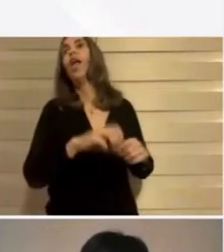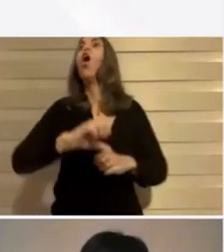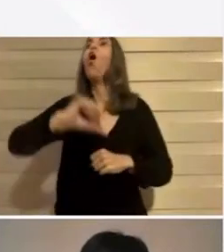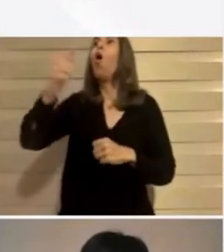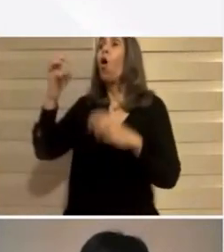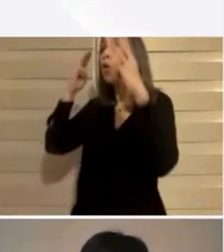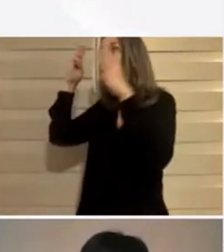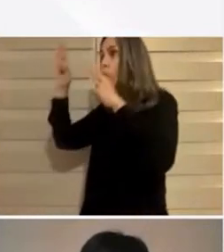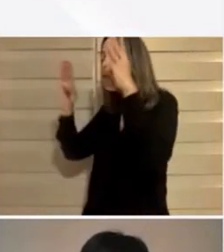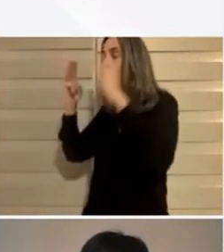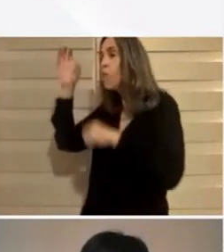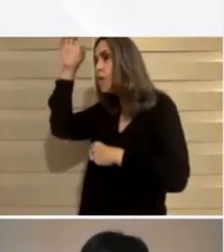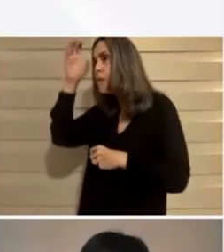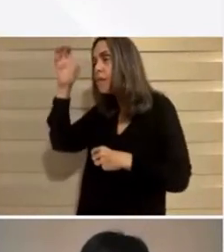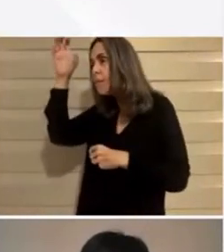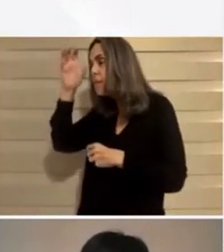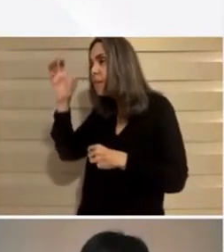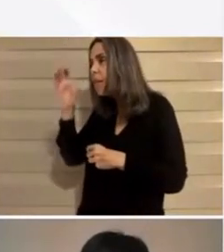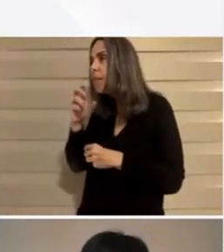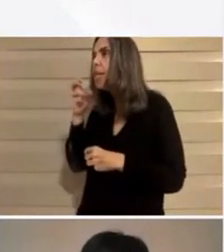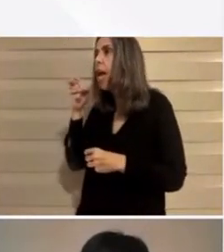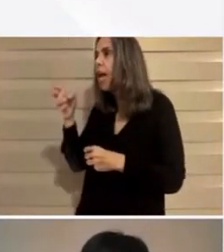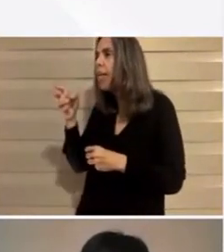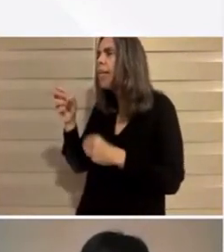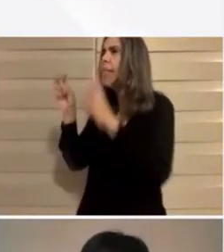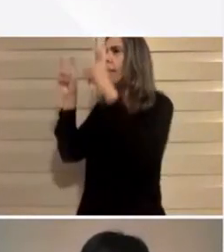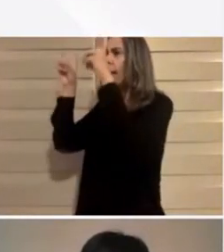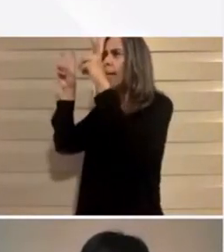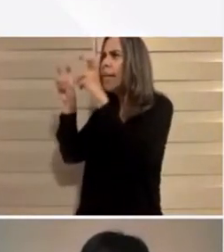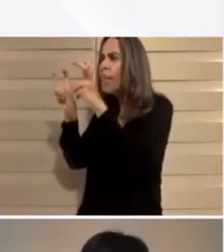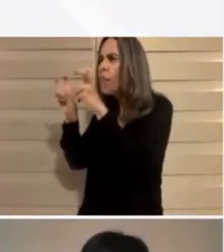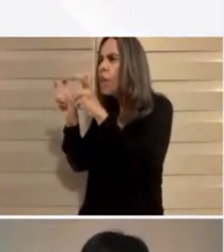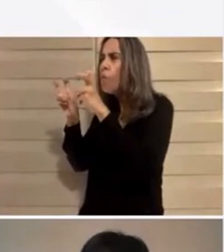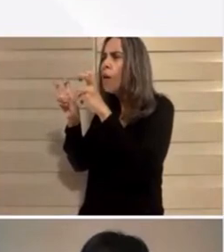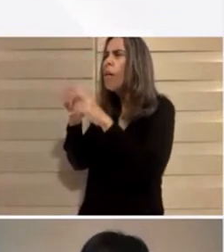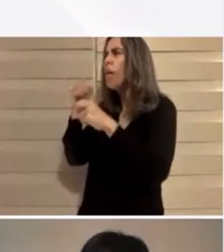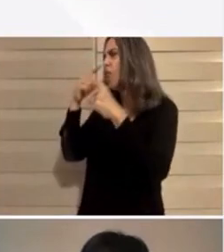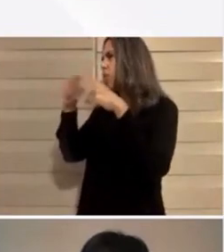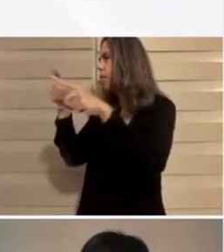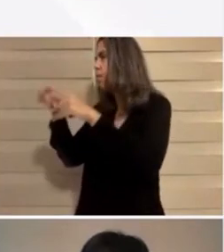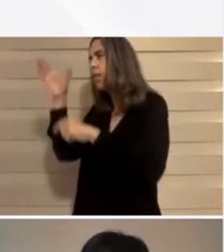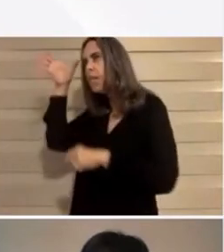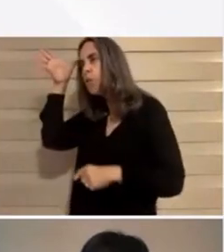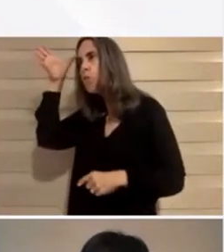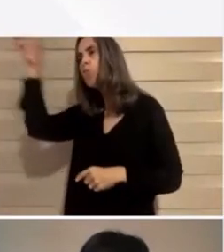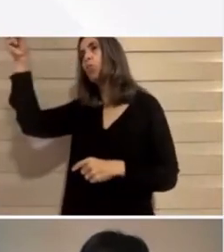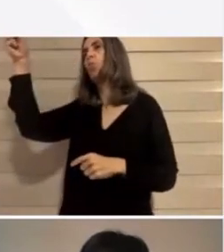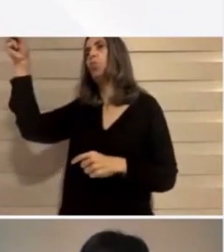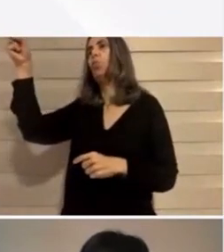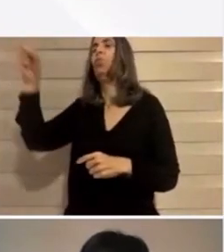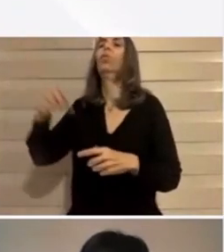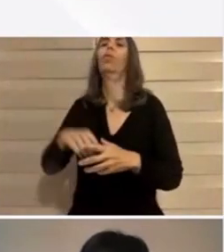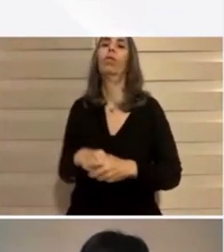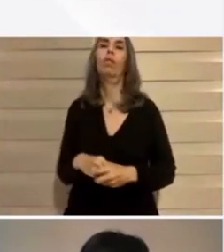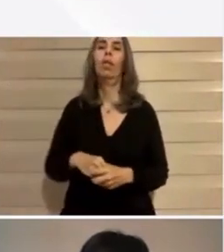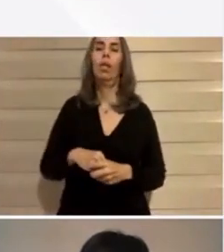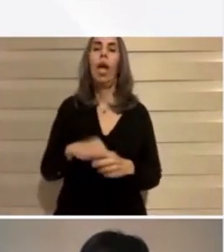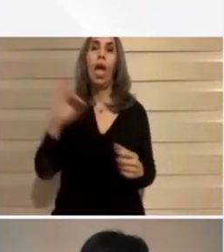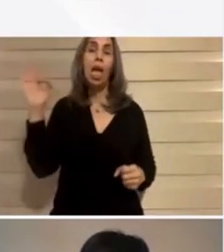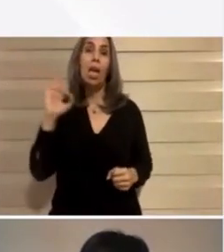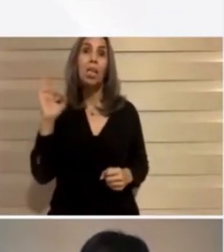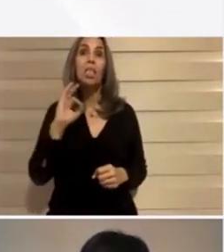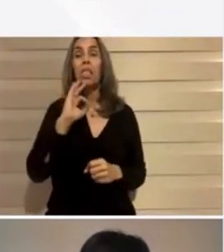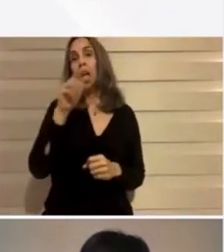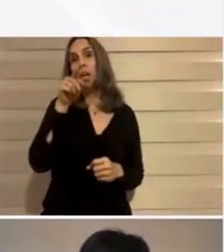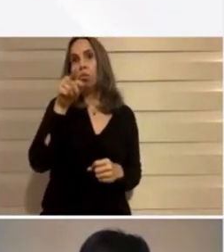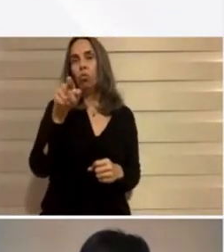la ventana es la ventana a un concepto. Ustedes seguramente han ido, algunos o no, yo los